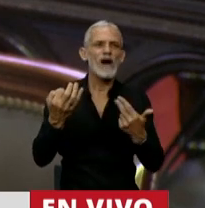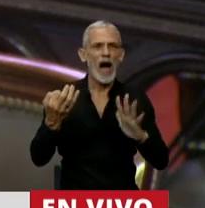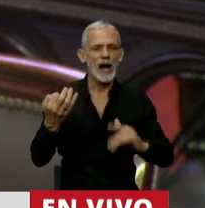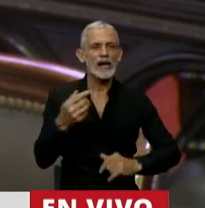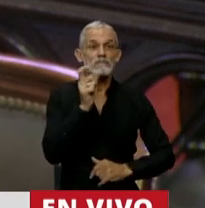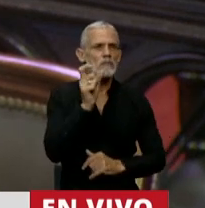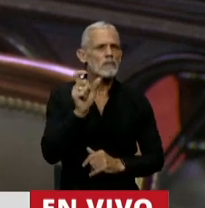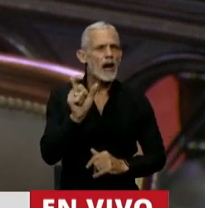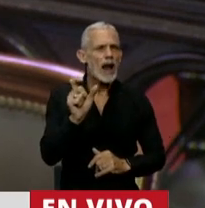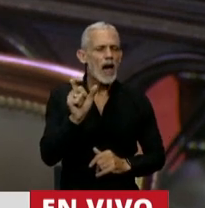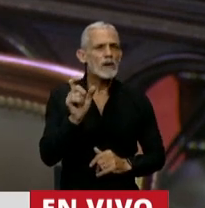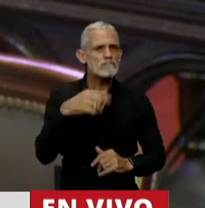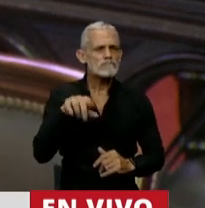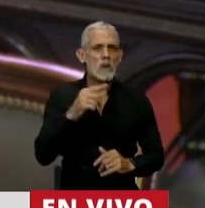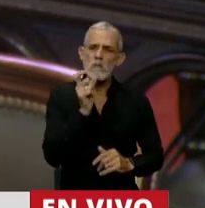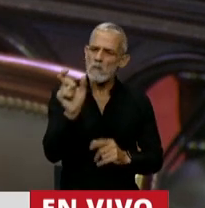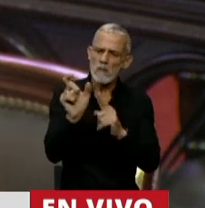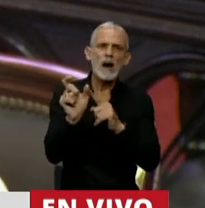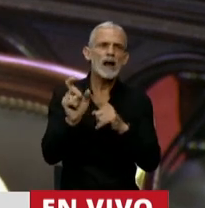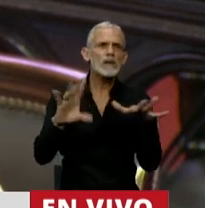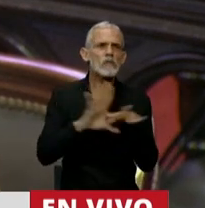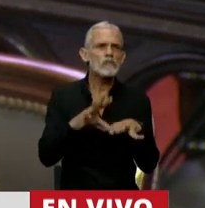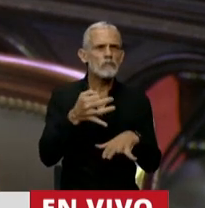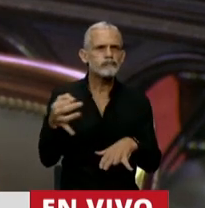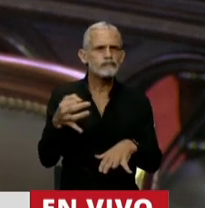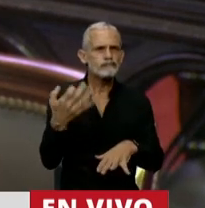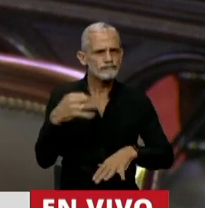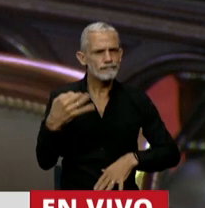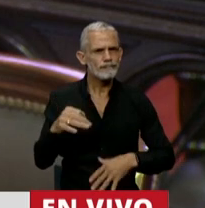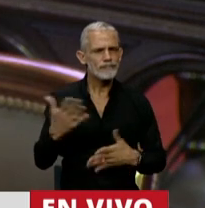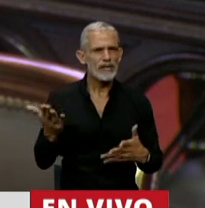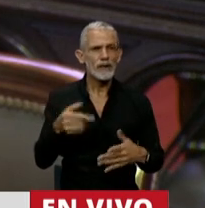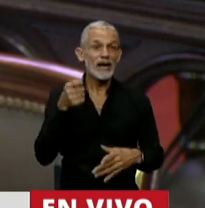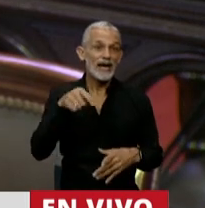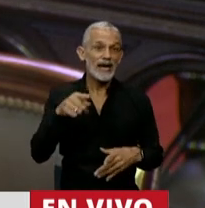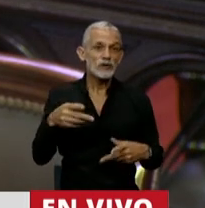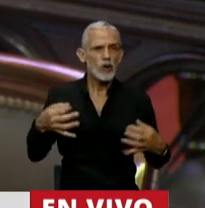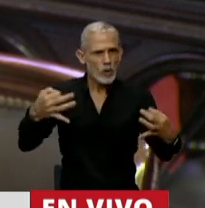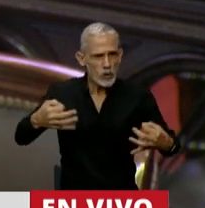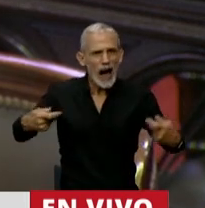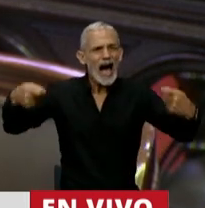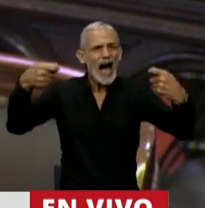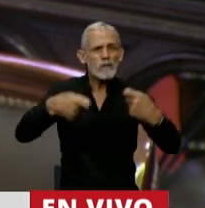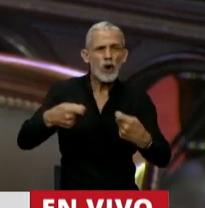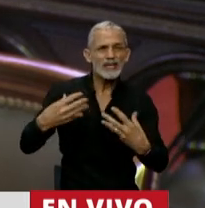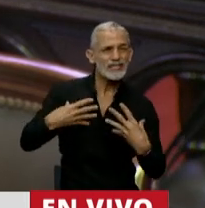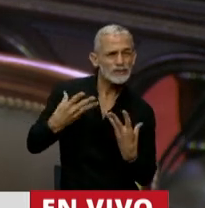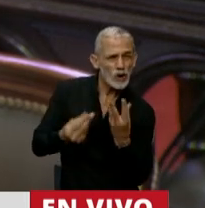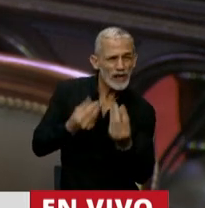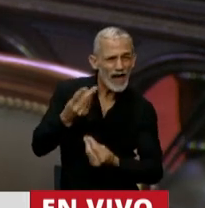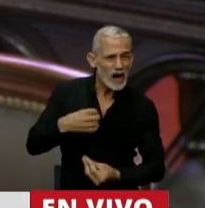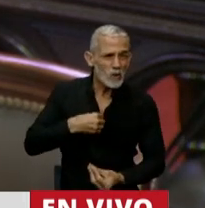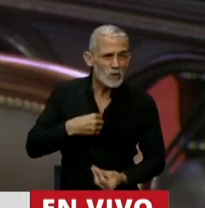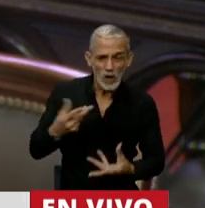las palabras por lo que las palabras significan. Esto no es un aporte solidario.